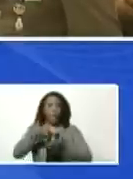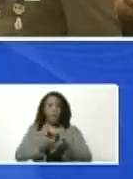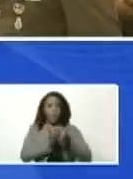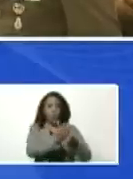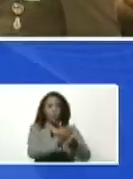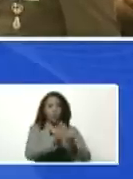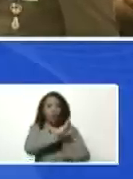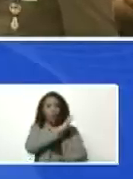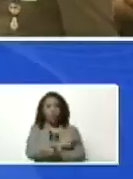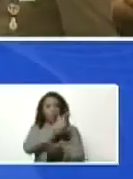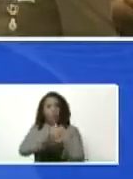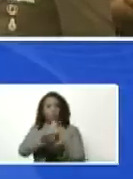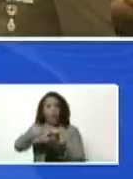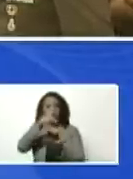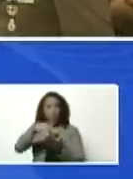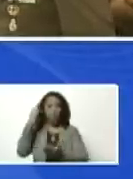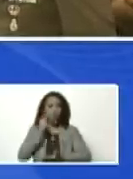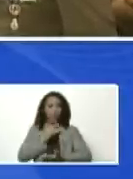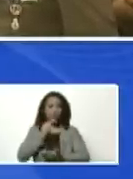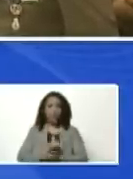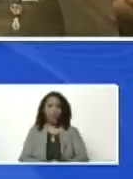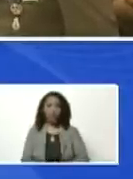la Fuerza Armada Nacional Bolivariana.